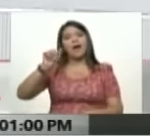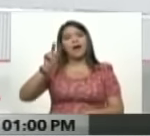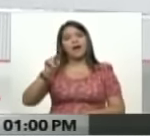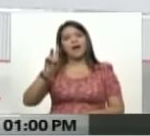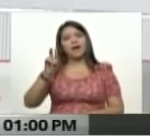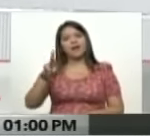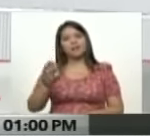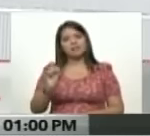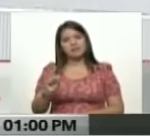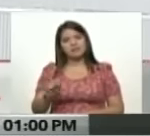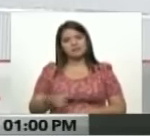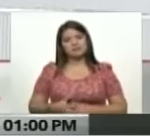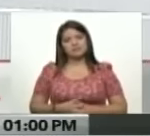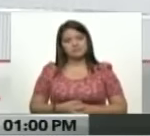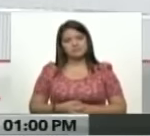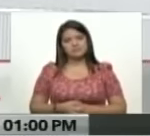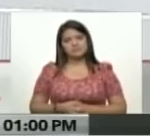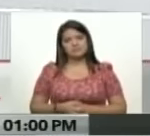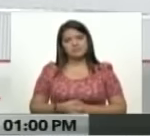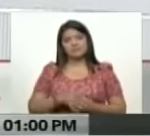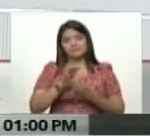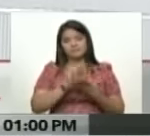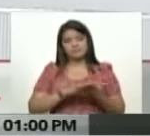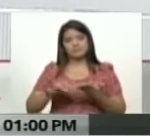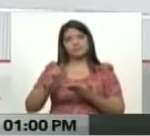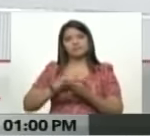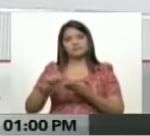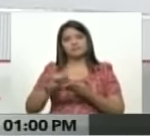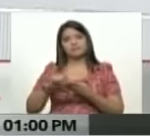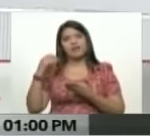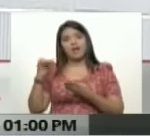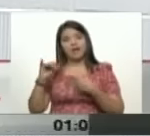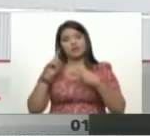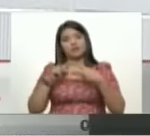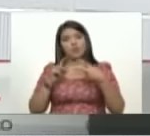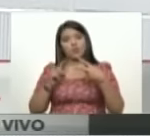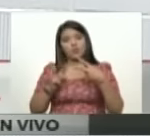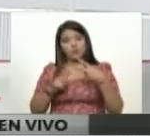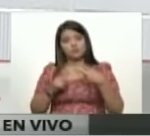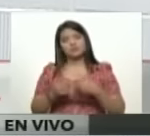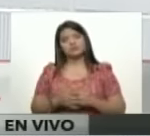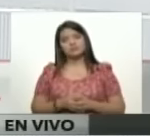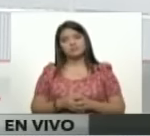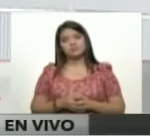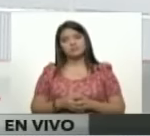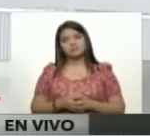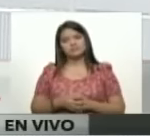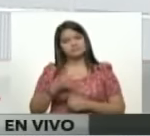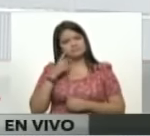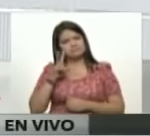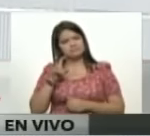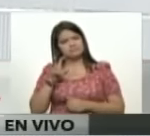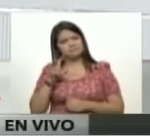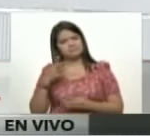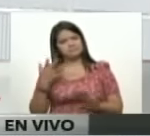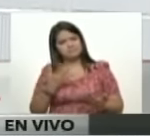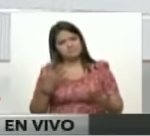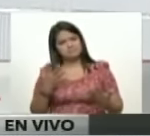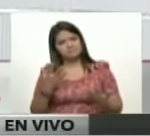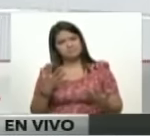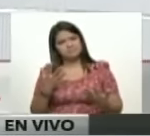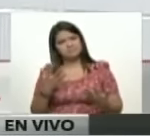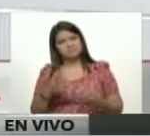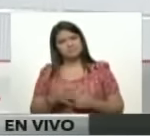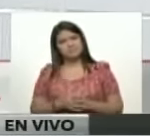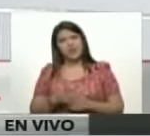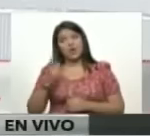Blanco, cito de memoria: hay dos cosas que hace mucho ruido, un carro viejo y un